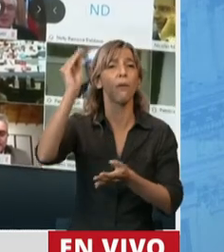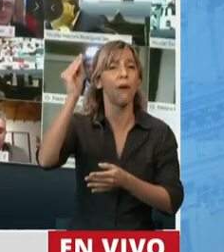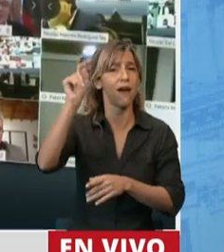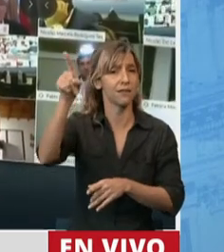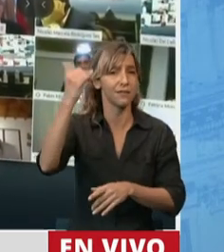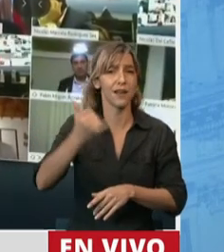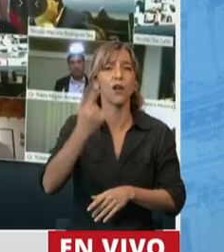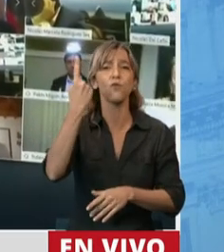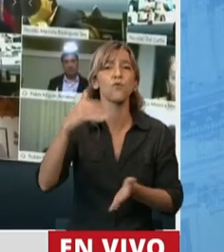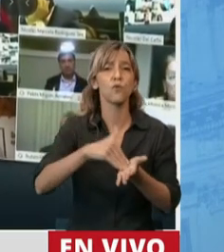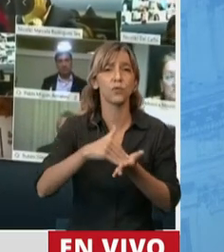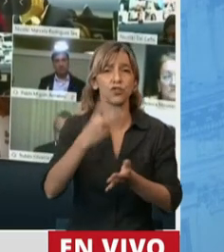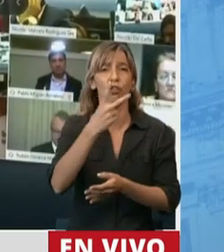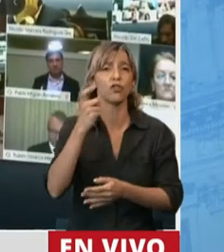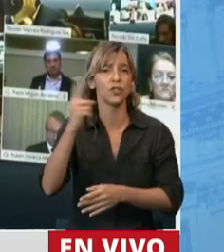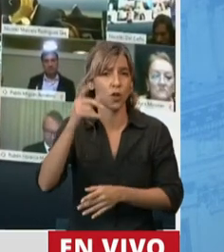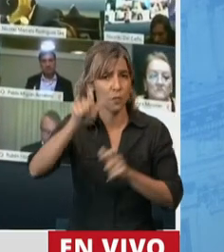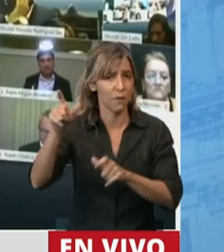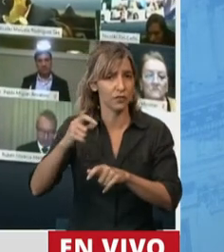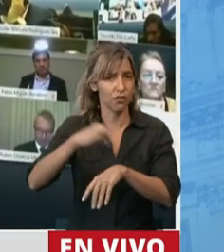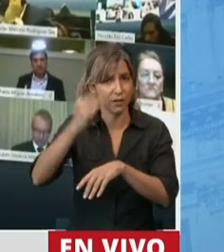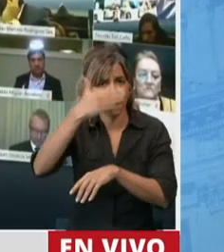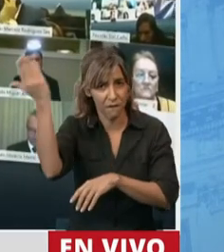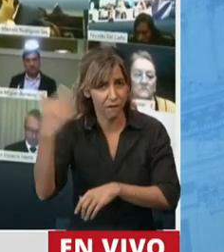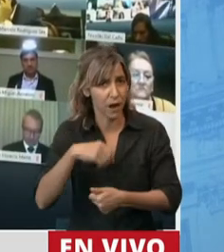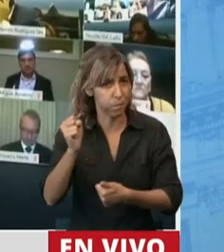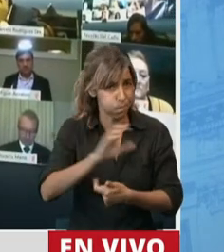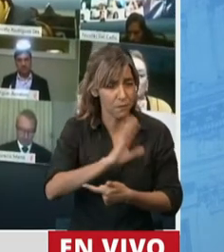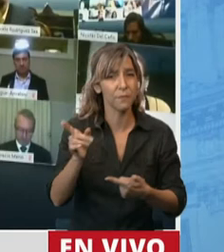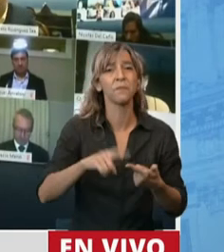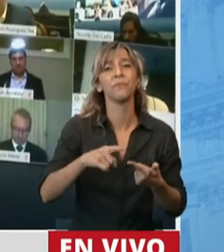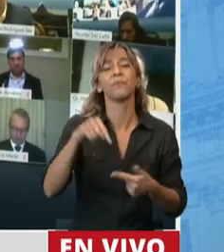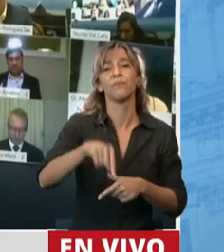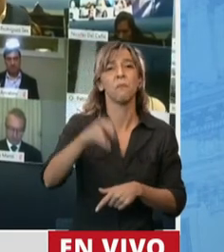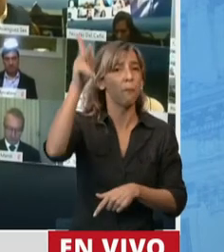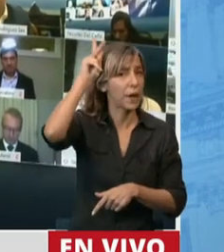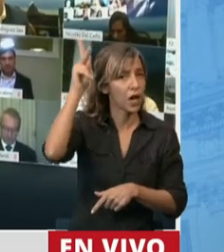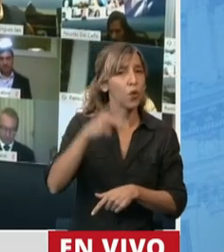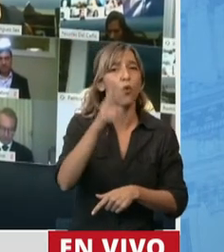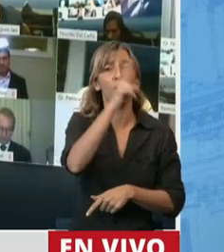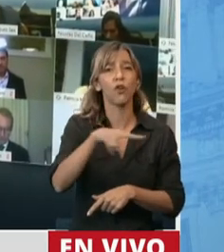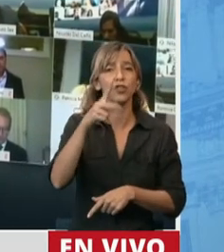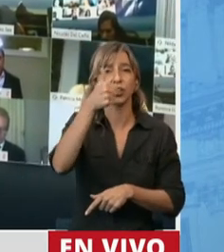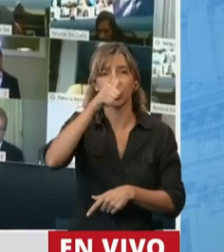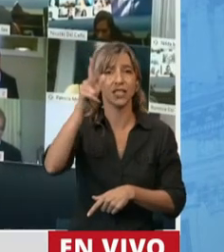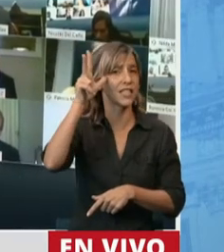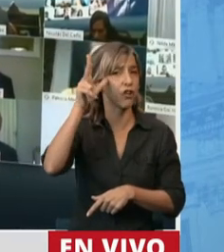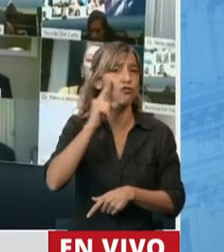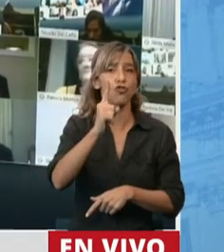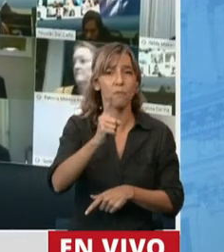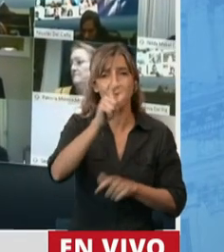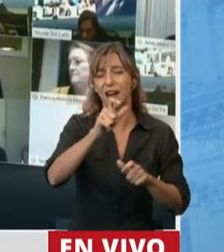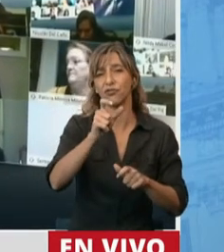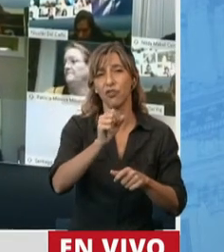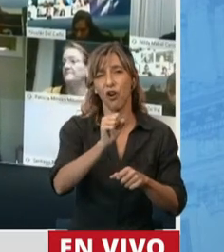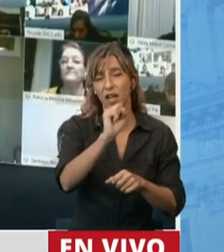contagiados. En Perú ya hay hoy más de 268.000 personas contagiadas del virus del